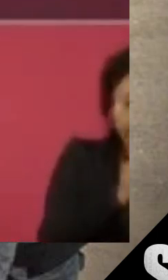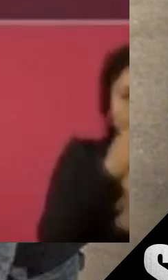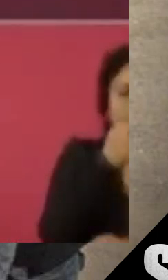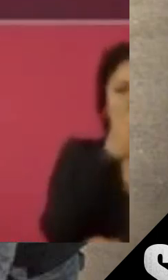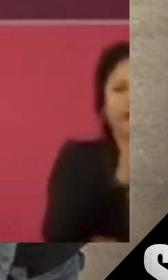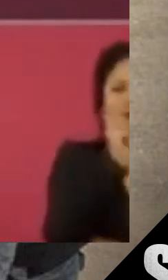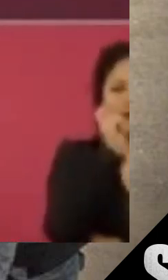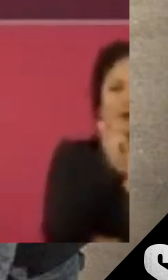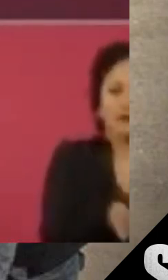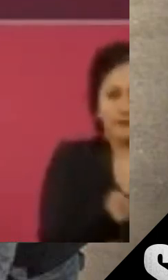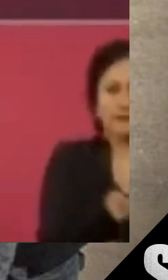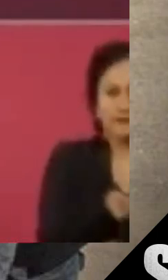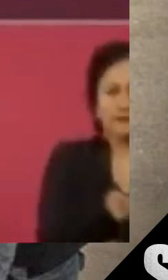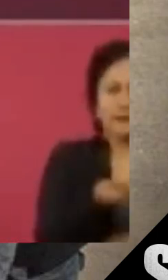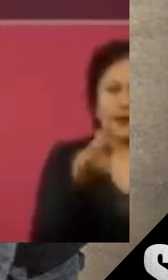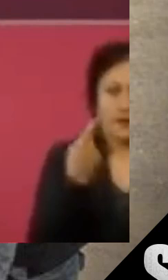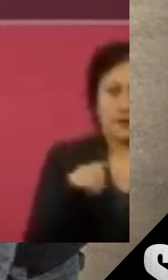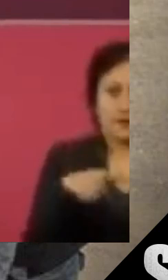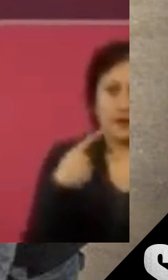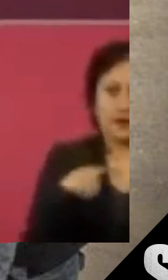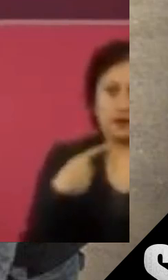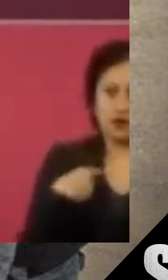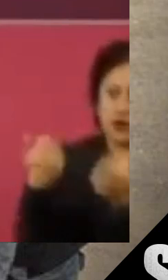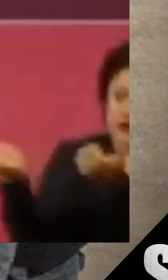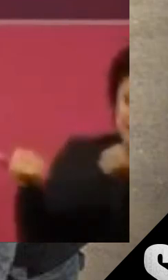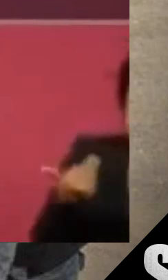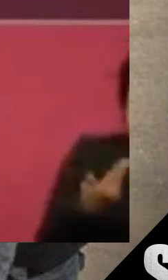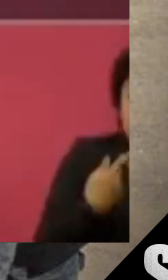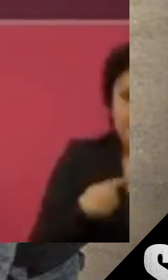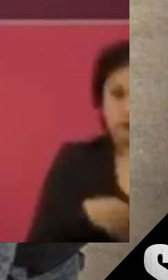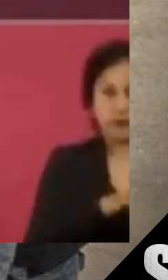los estamos buscando, que son nuestra principal preocupación.